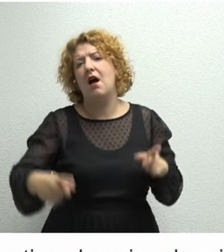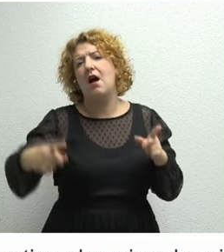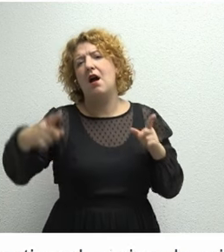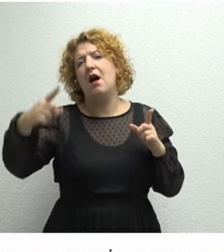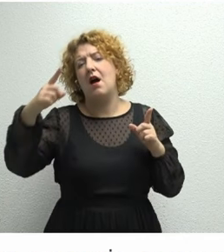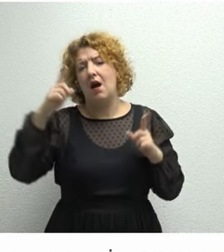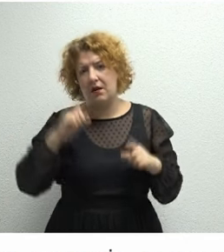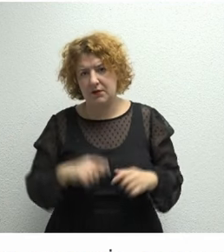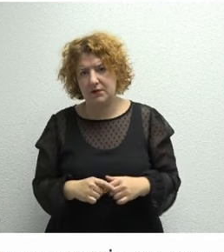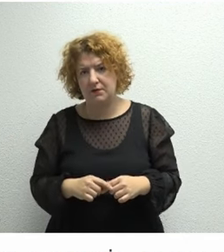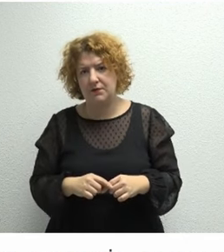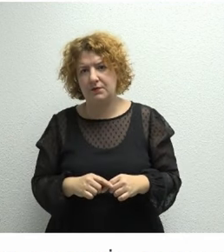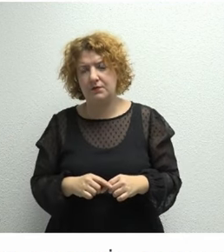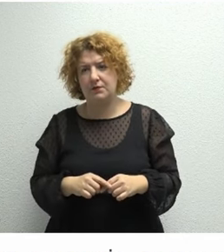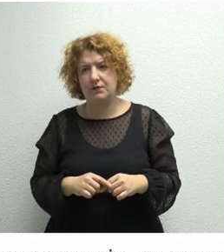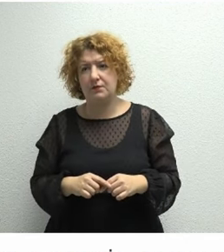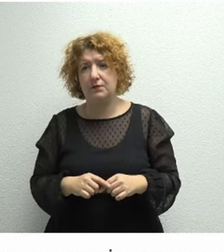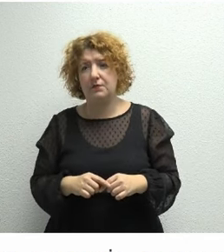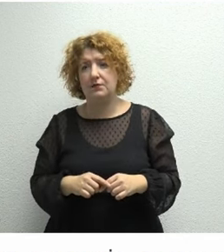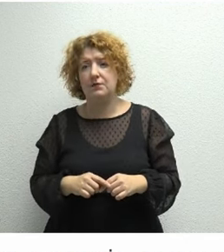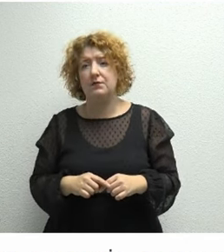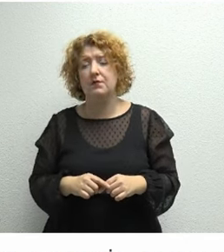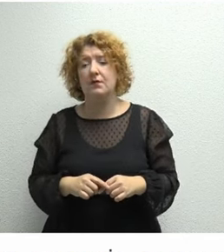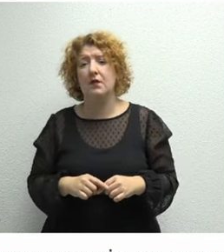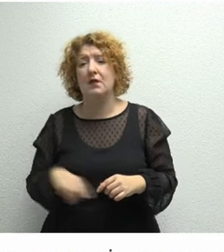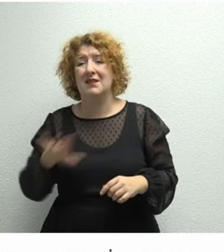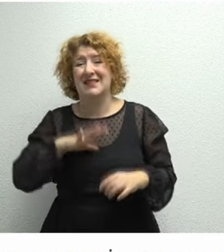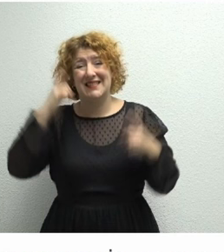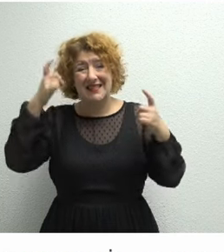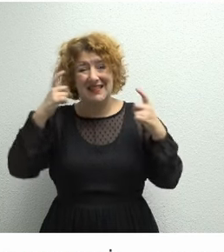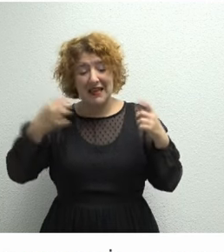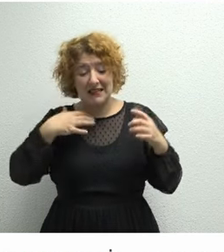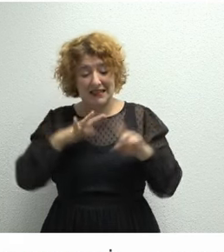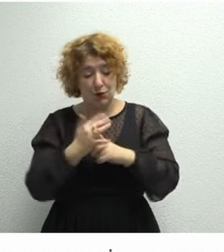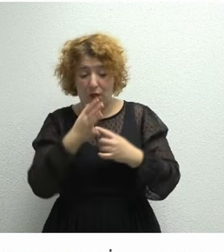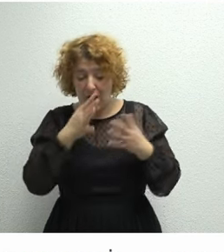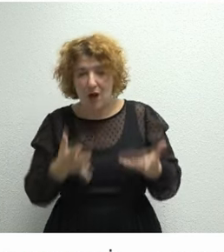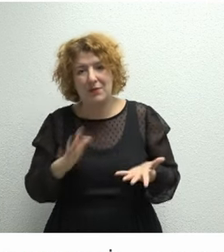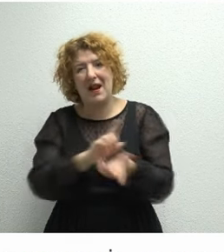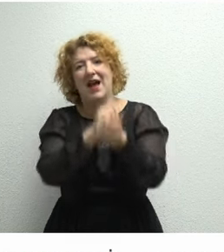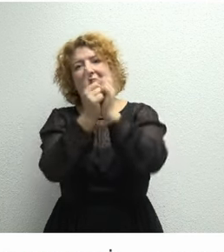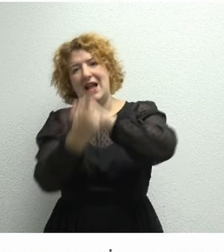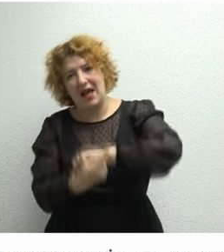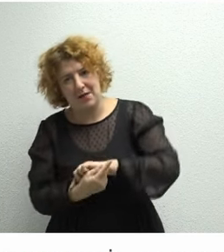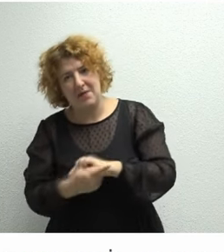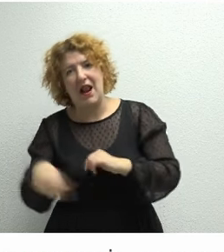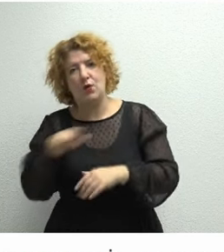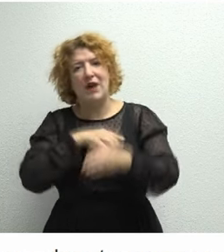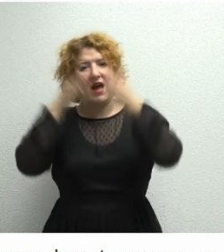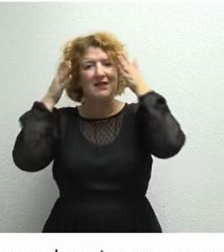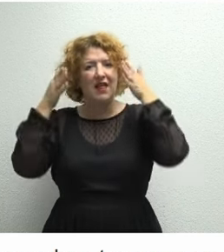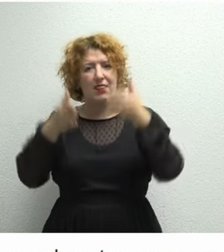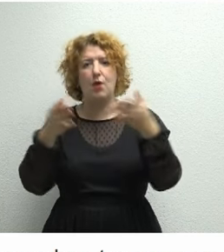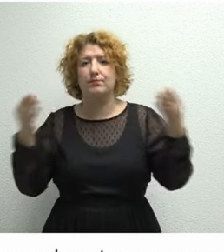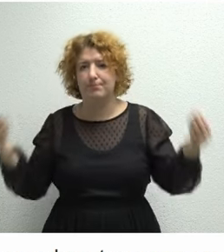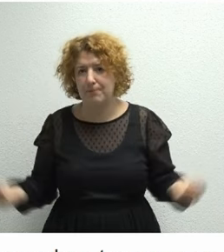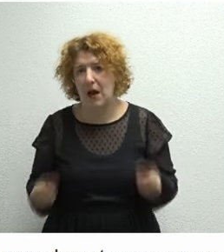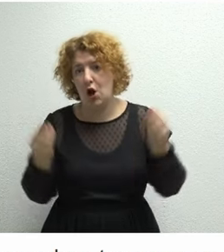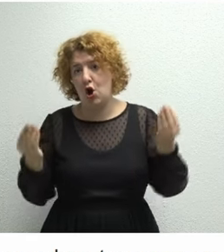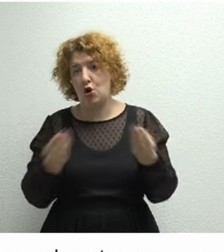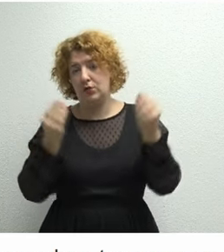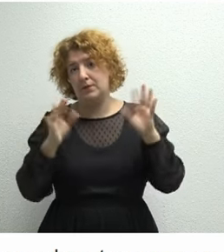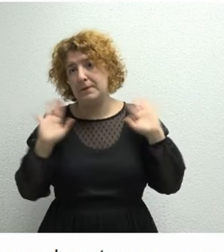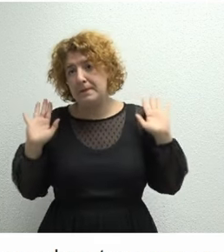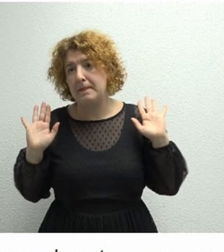intentar transformar la realidad y y cambiar los contextos para mejorar la atención a estas personas Pero ha sido para mí